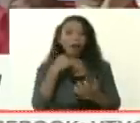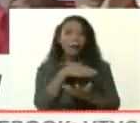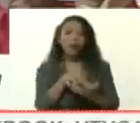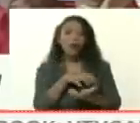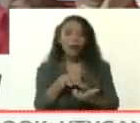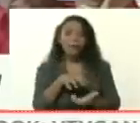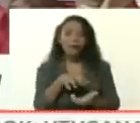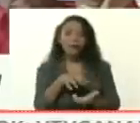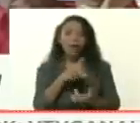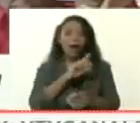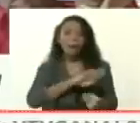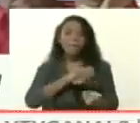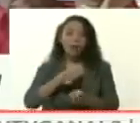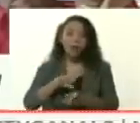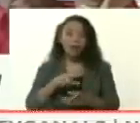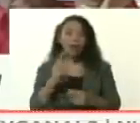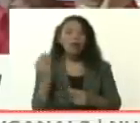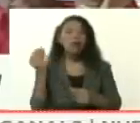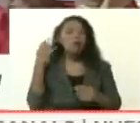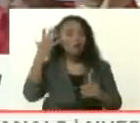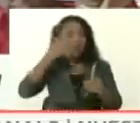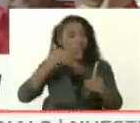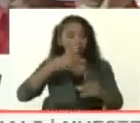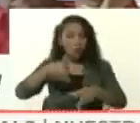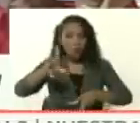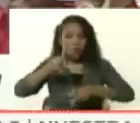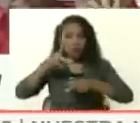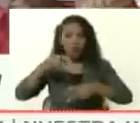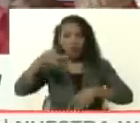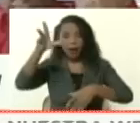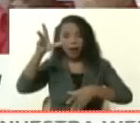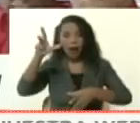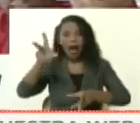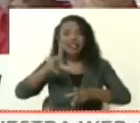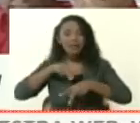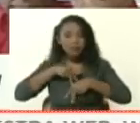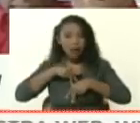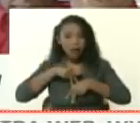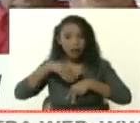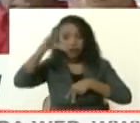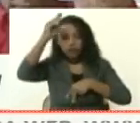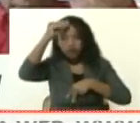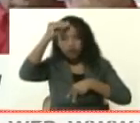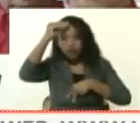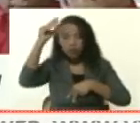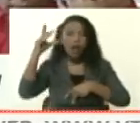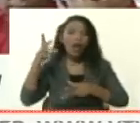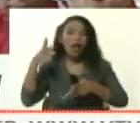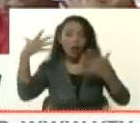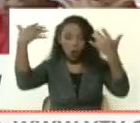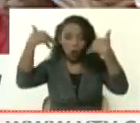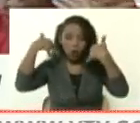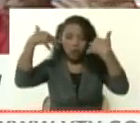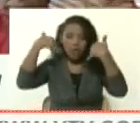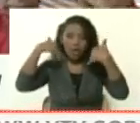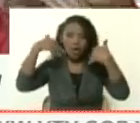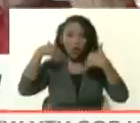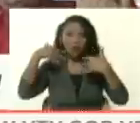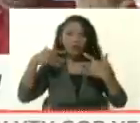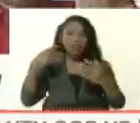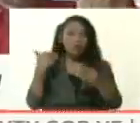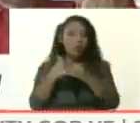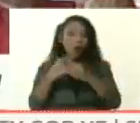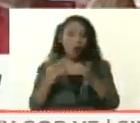recibir las recomendaciones de quienes de alguna manera tienen más experiencia. Eso ocurre casi que de manera orgánica,